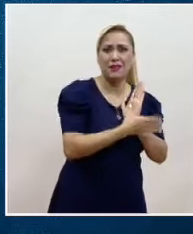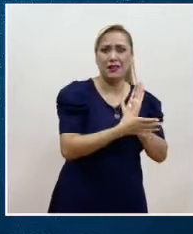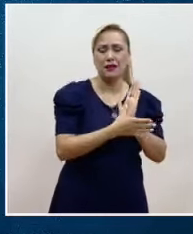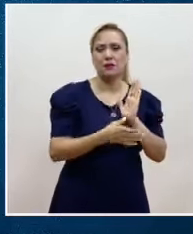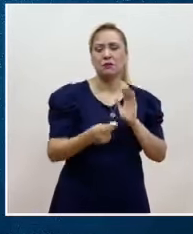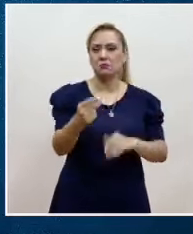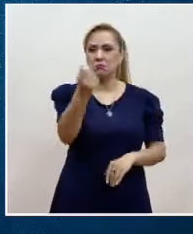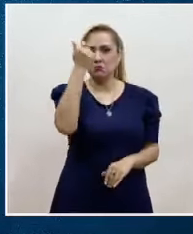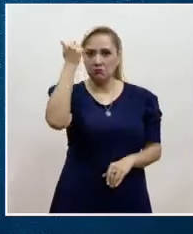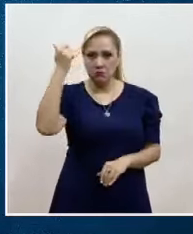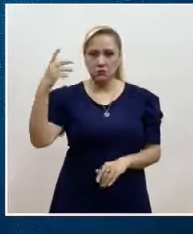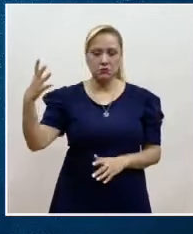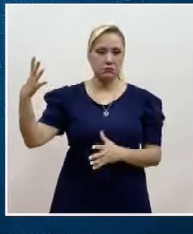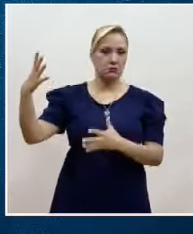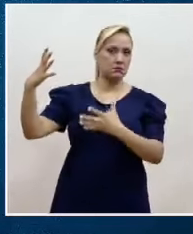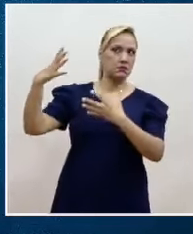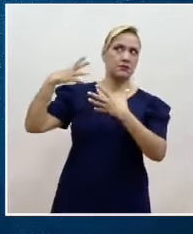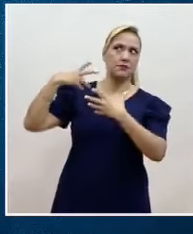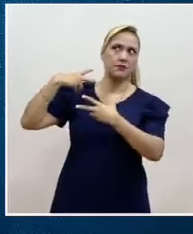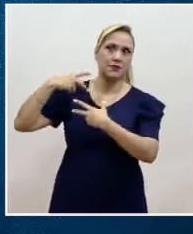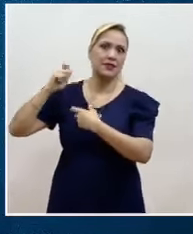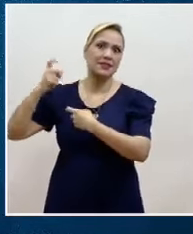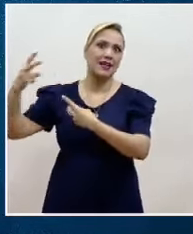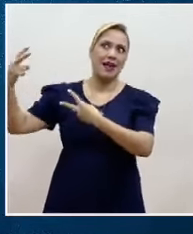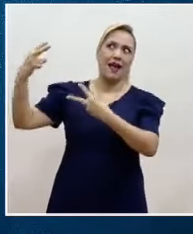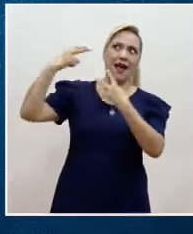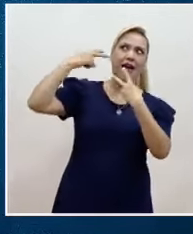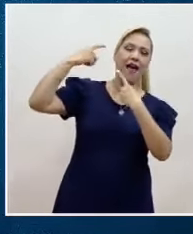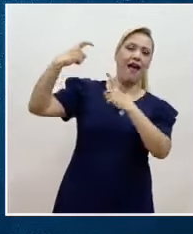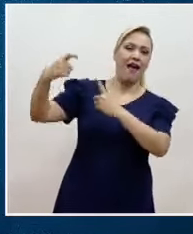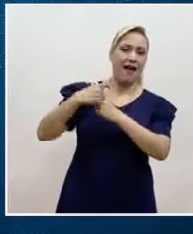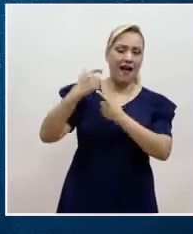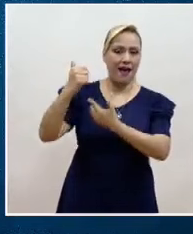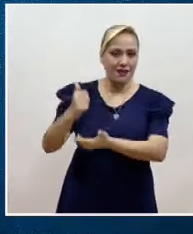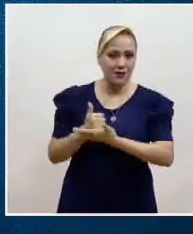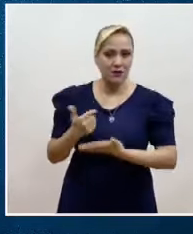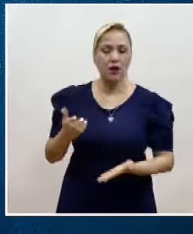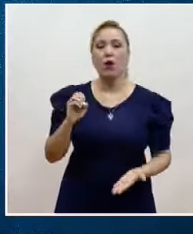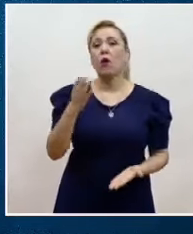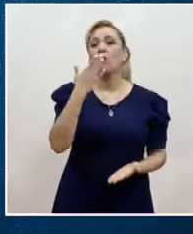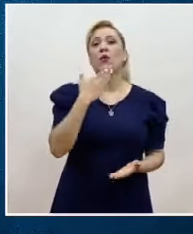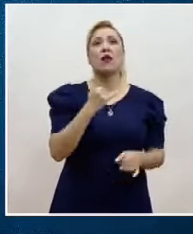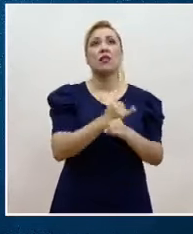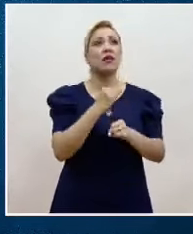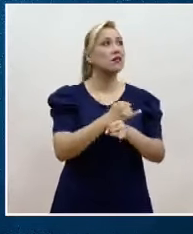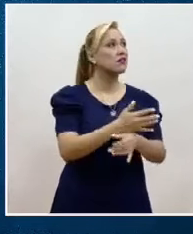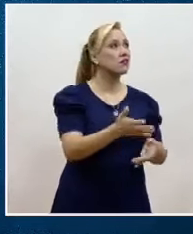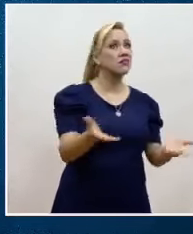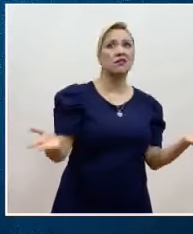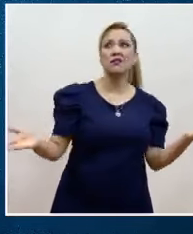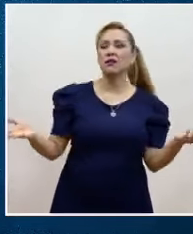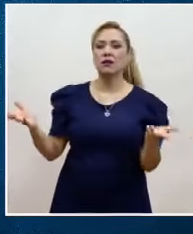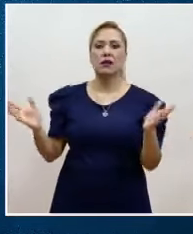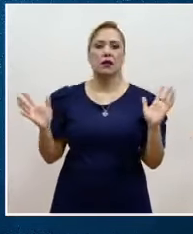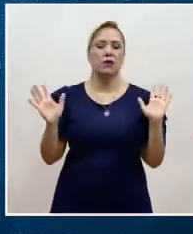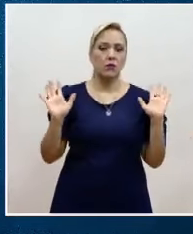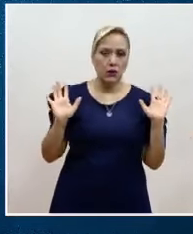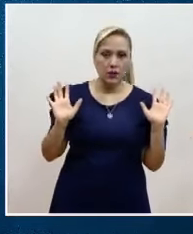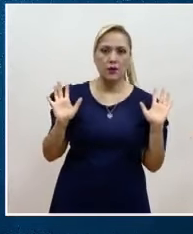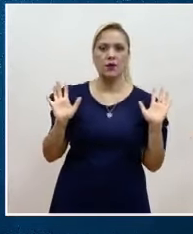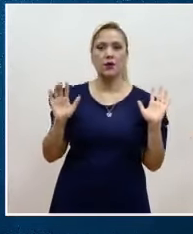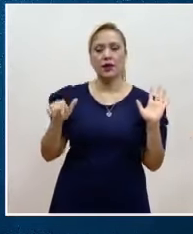porque también esa realidad de que no tienen un teléfono inteligente o no hay una zona de internet, no es una zona con internet, pues bueno,